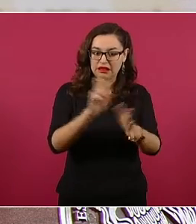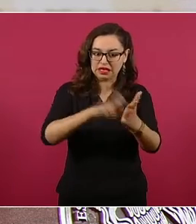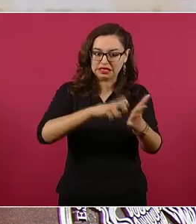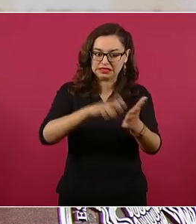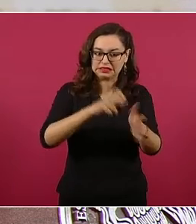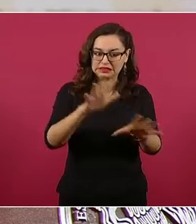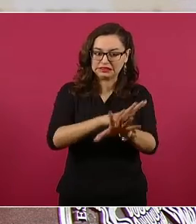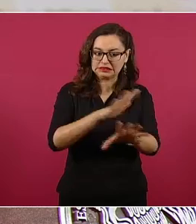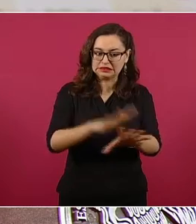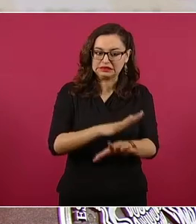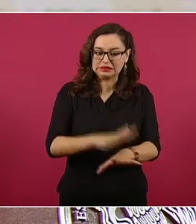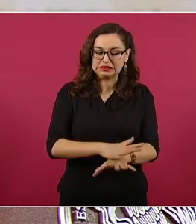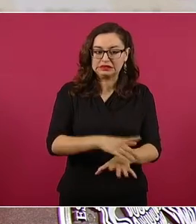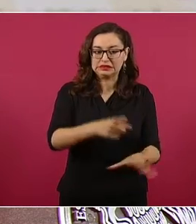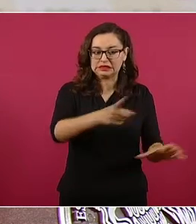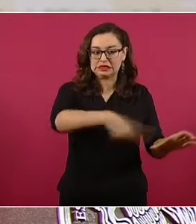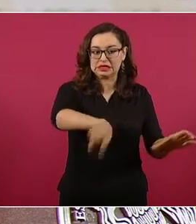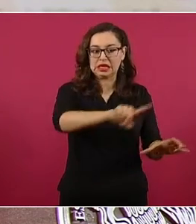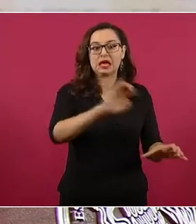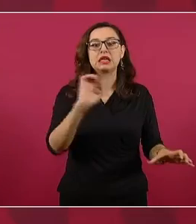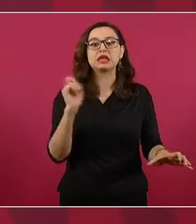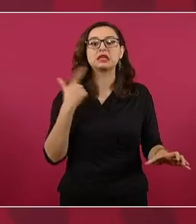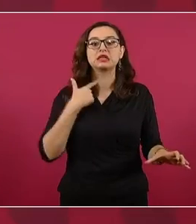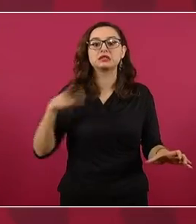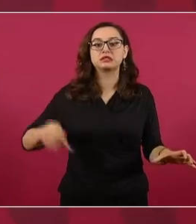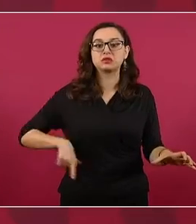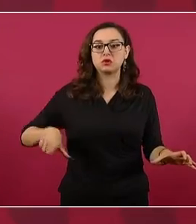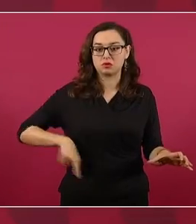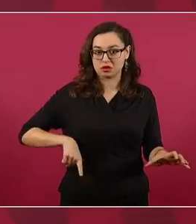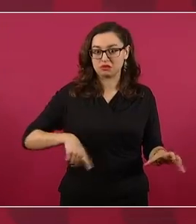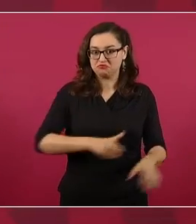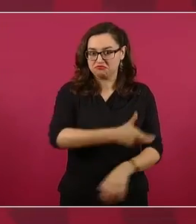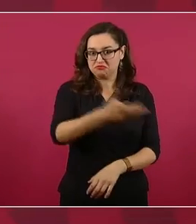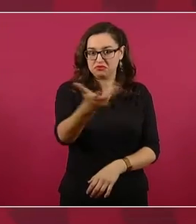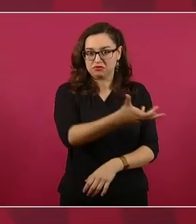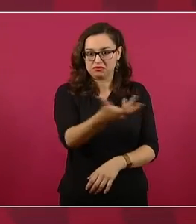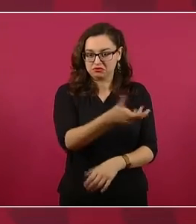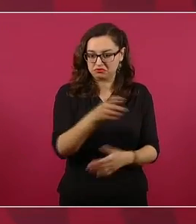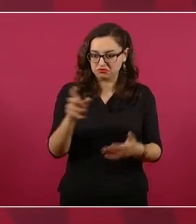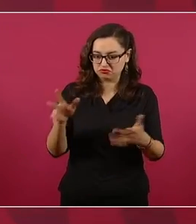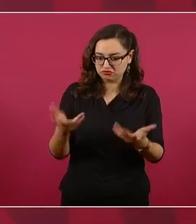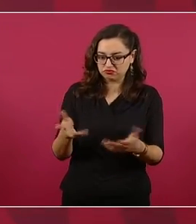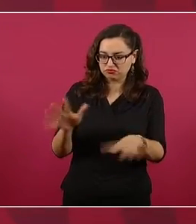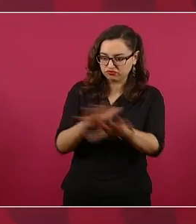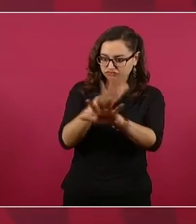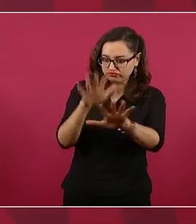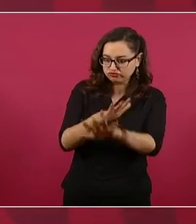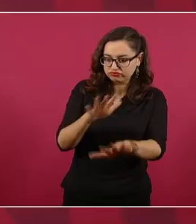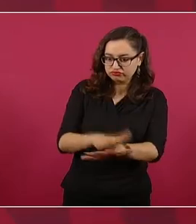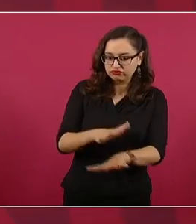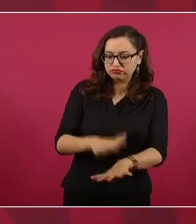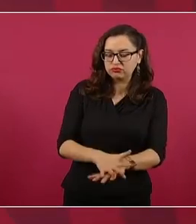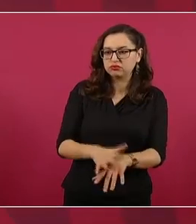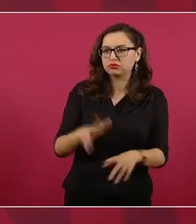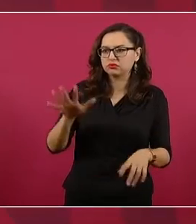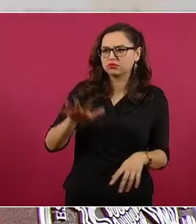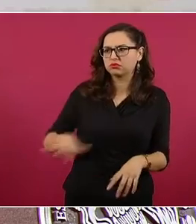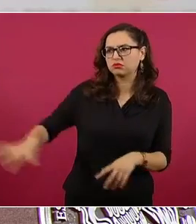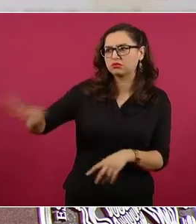constitucionales que se hicieron en el periodo neoliberal, a muchos les gustó, porque no